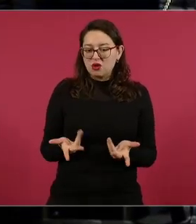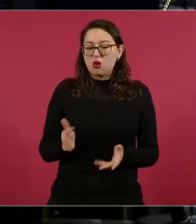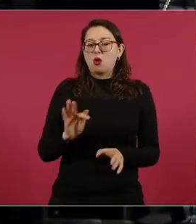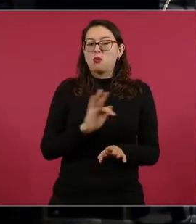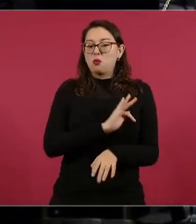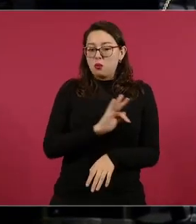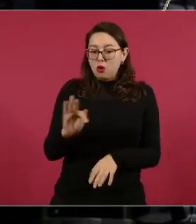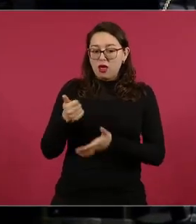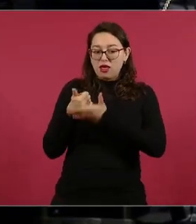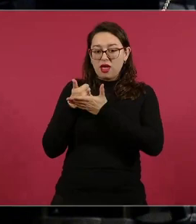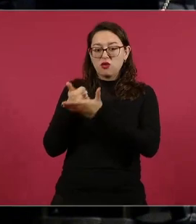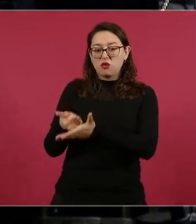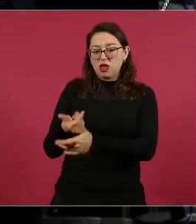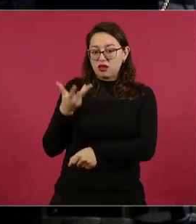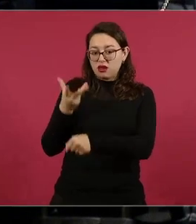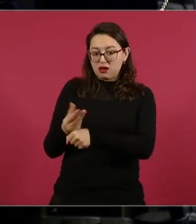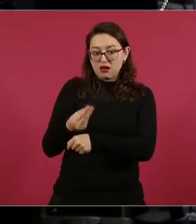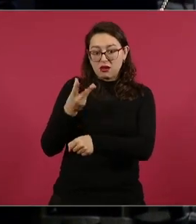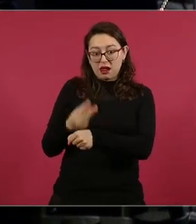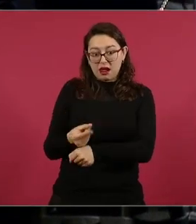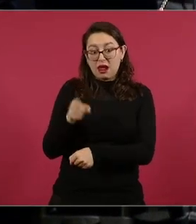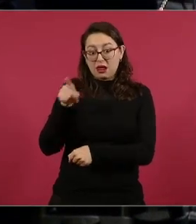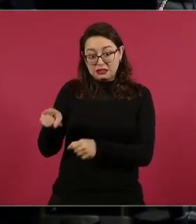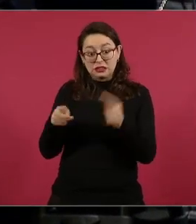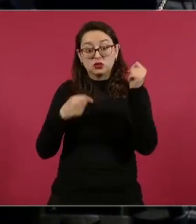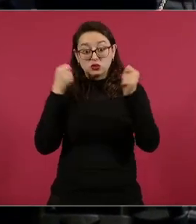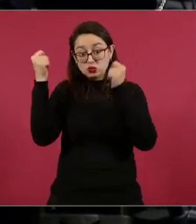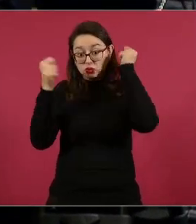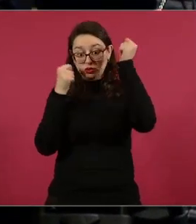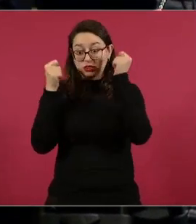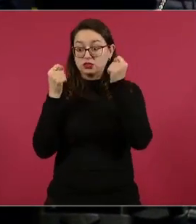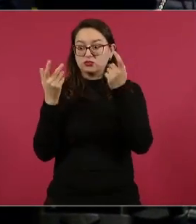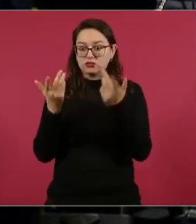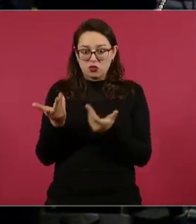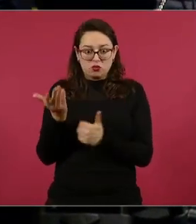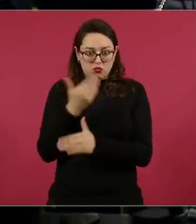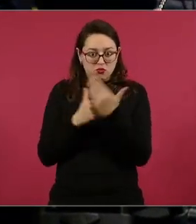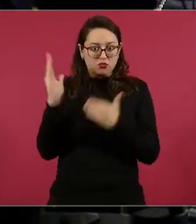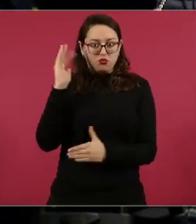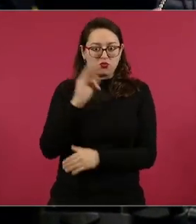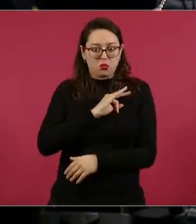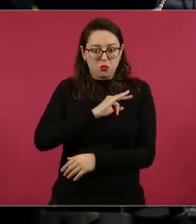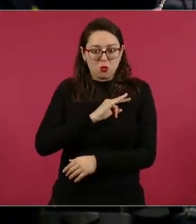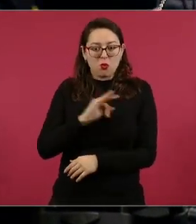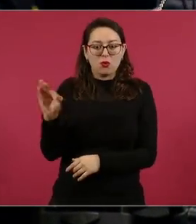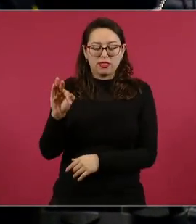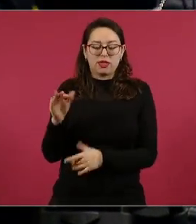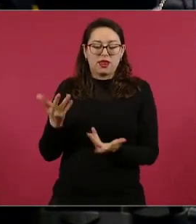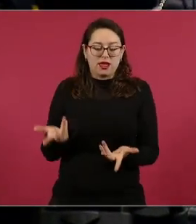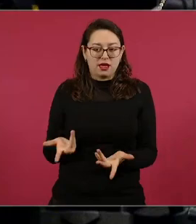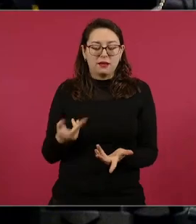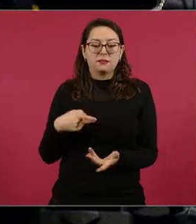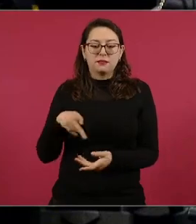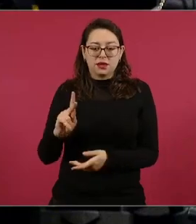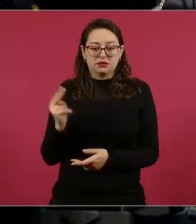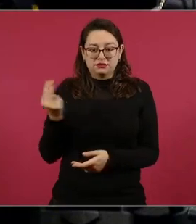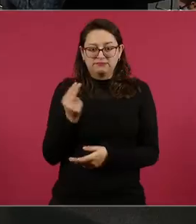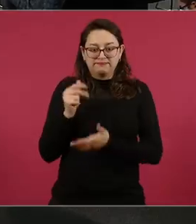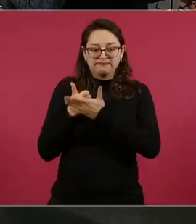pueblo de Tecolutla para aprovechar su potencial y vocación turística de la que viven miles de